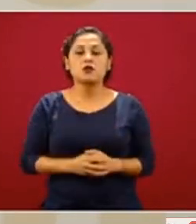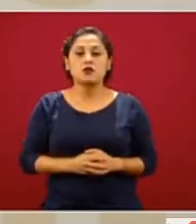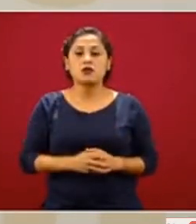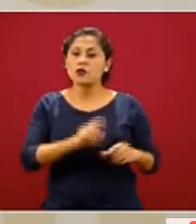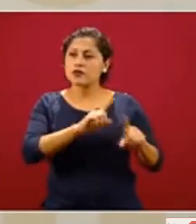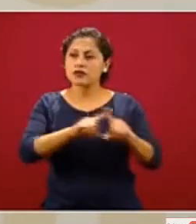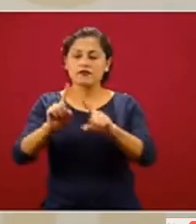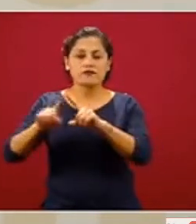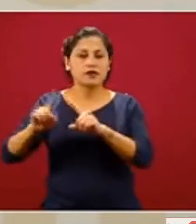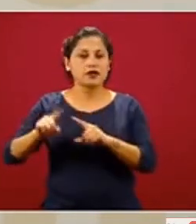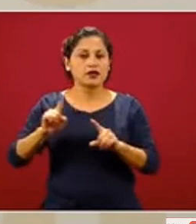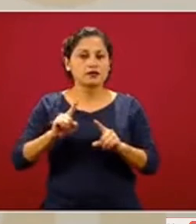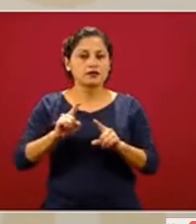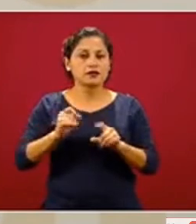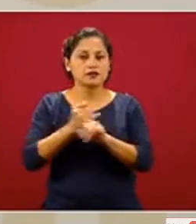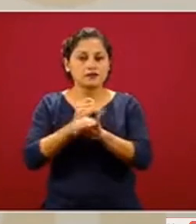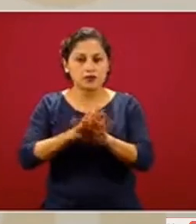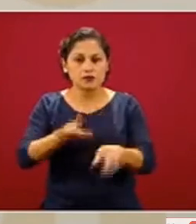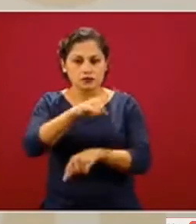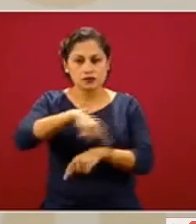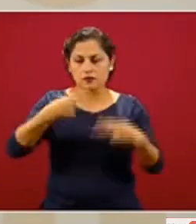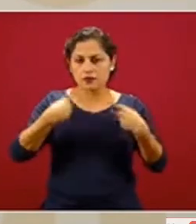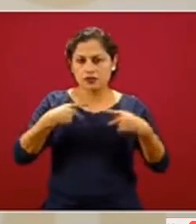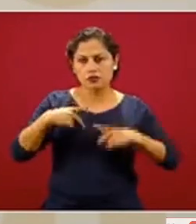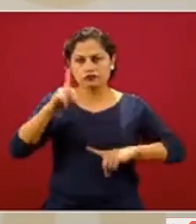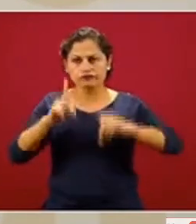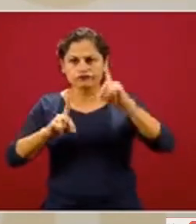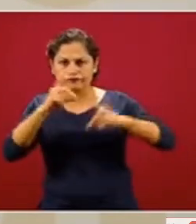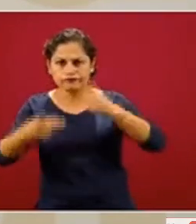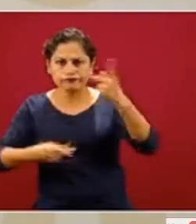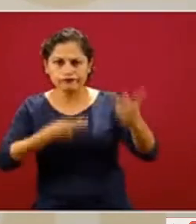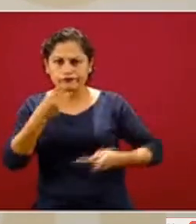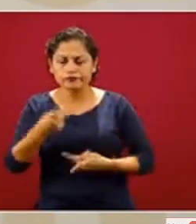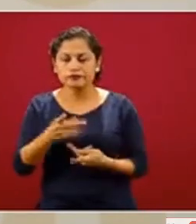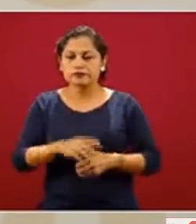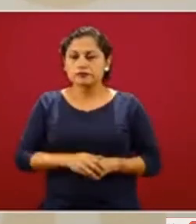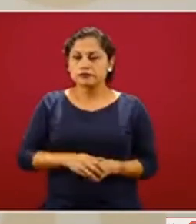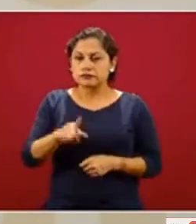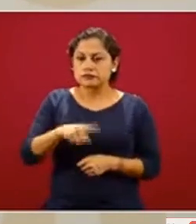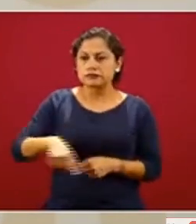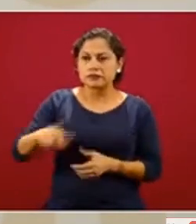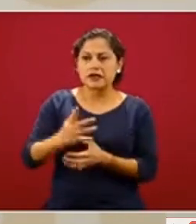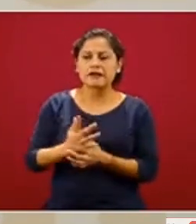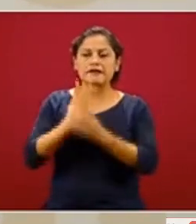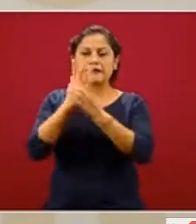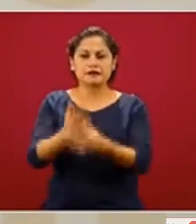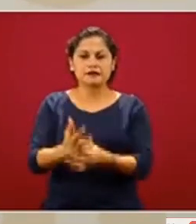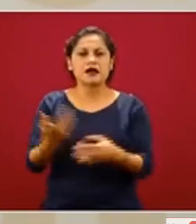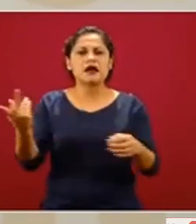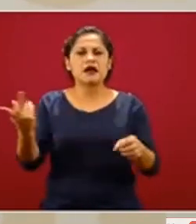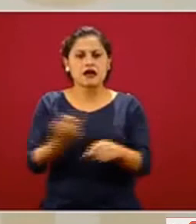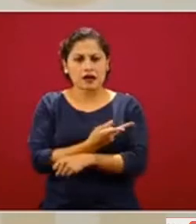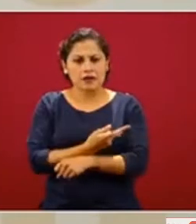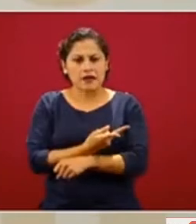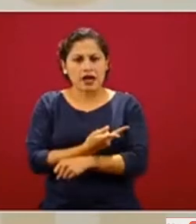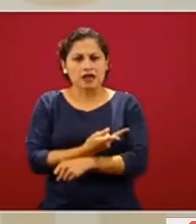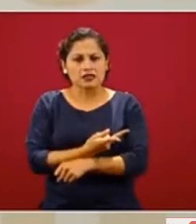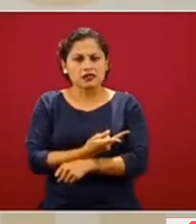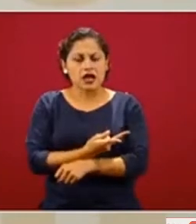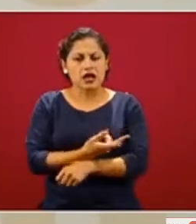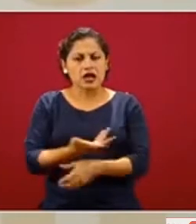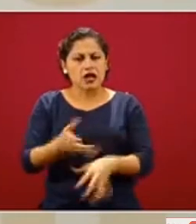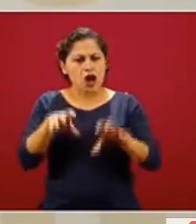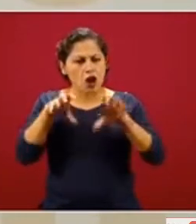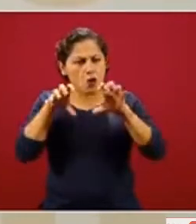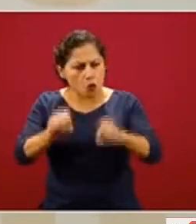distintos mecanismos por los que la sociedad se expresa, la idea de que no van a usar la fuerza, que no van a obligar a la gente que se quede en su casa,